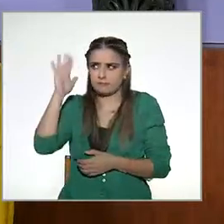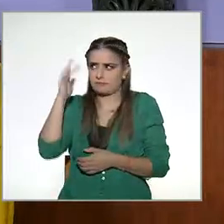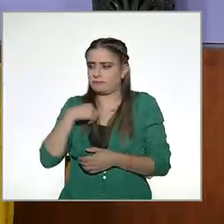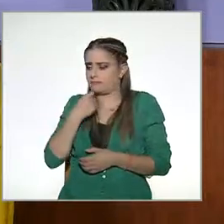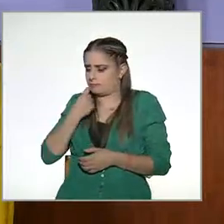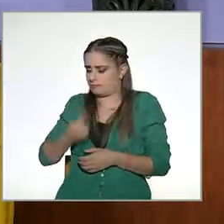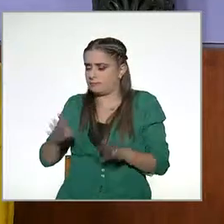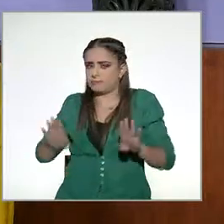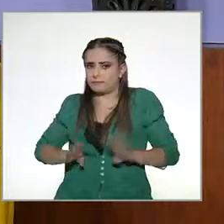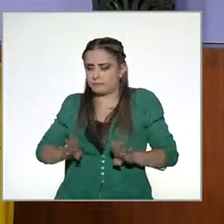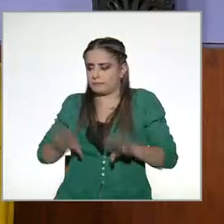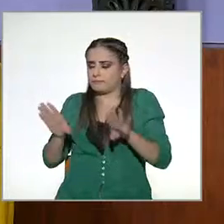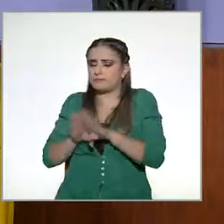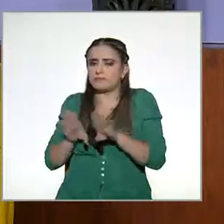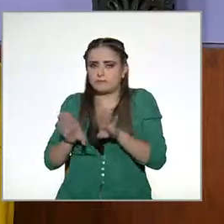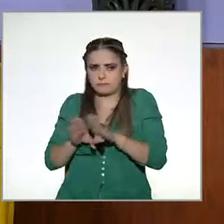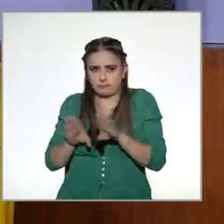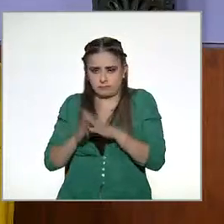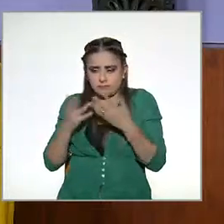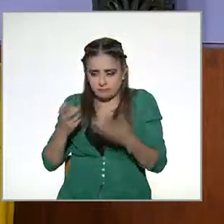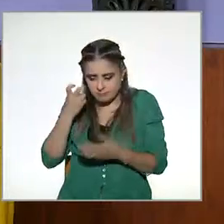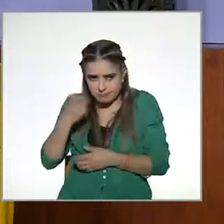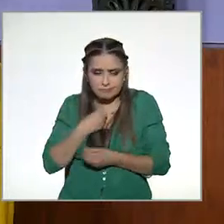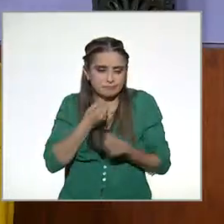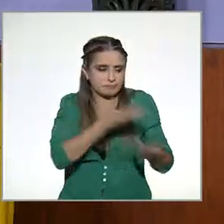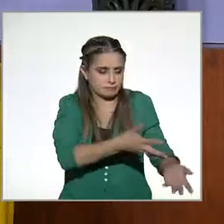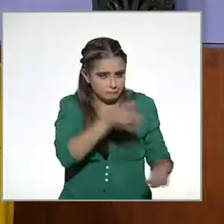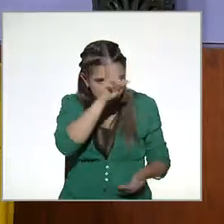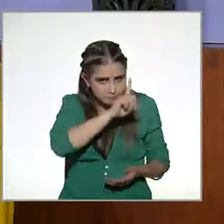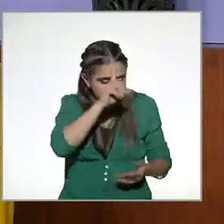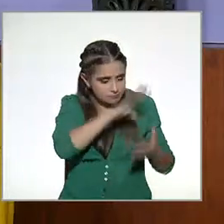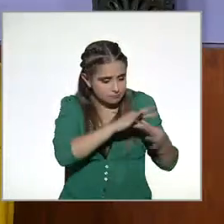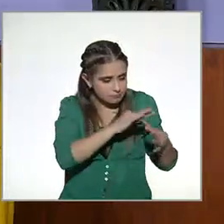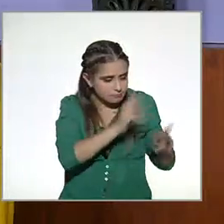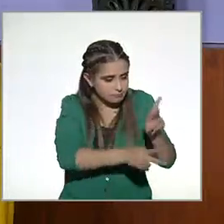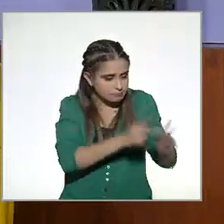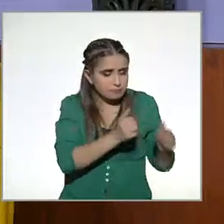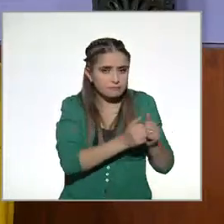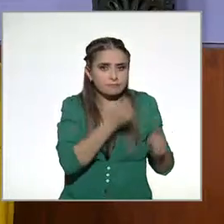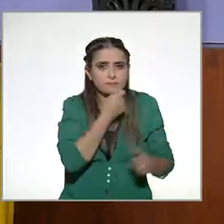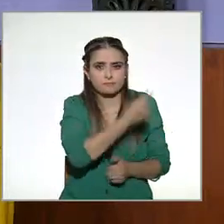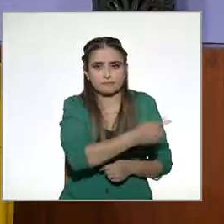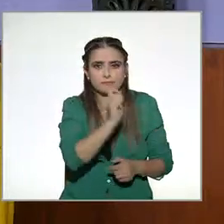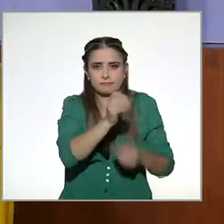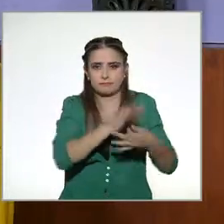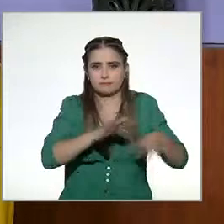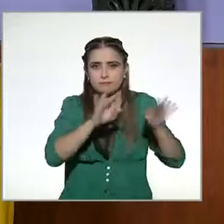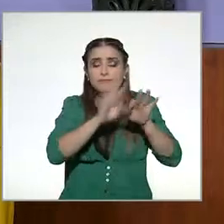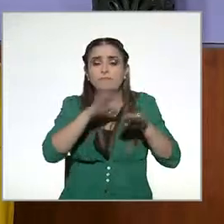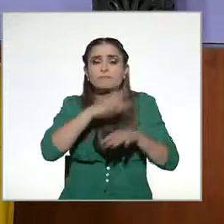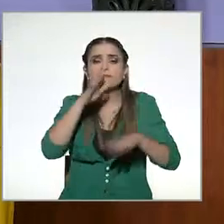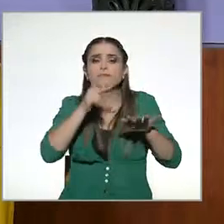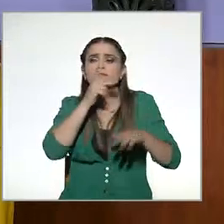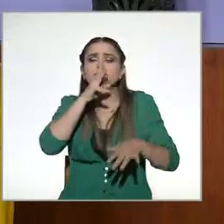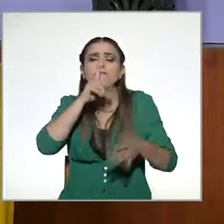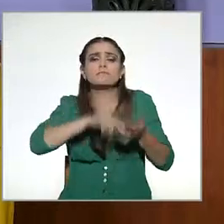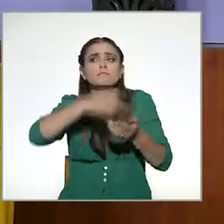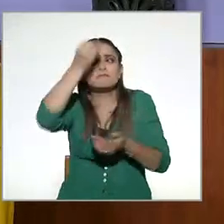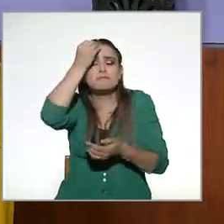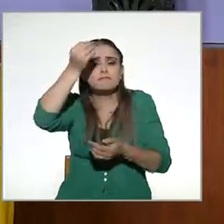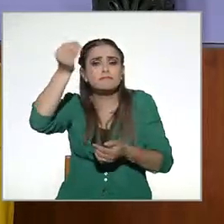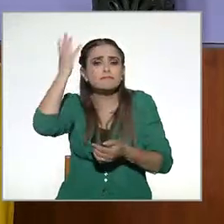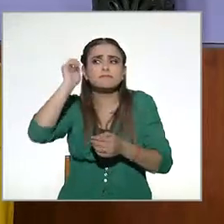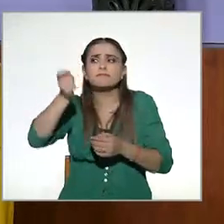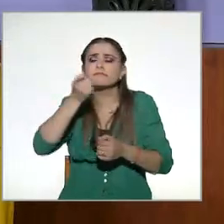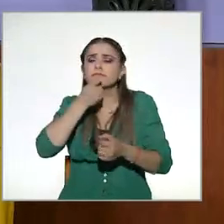porque ese pasaje por la propia infancia olvidada por todos los adultos, esa amnesia infantil que tenemos, de alguna manera se recrea,